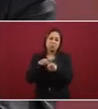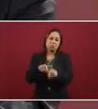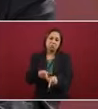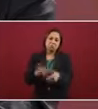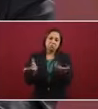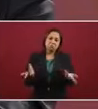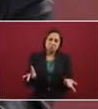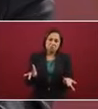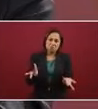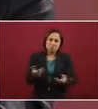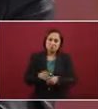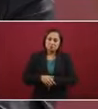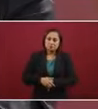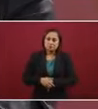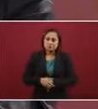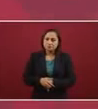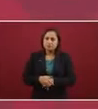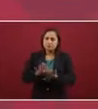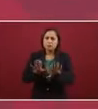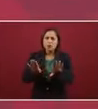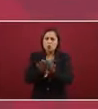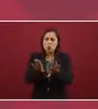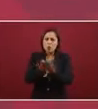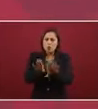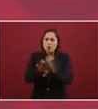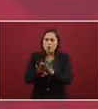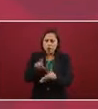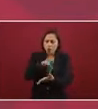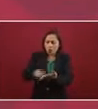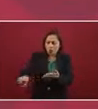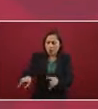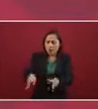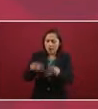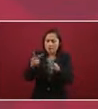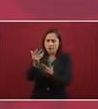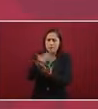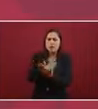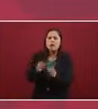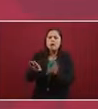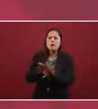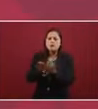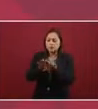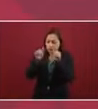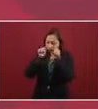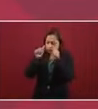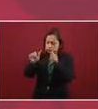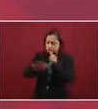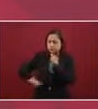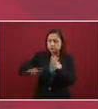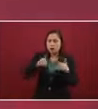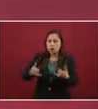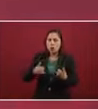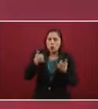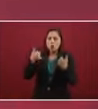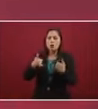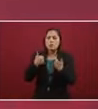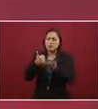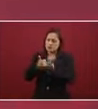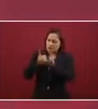es atender a los jóvenes, darle más importancia a la integración de la